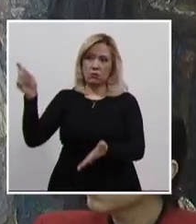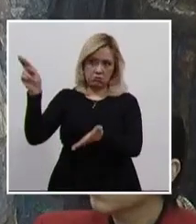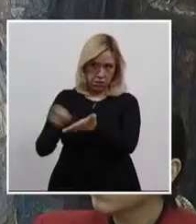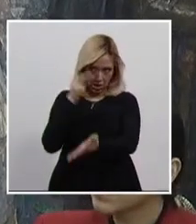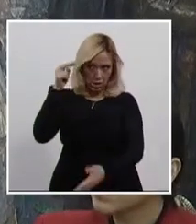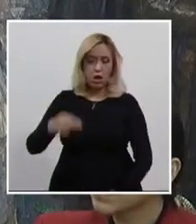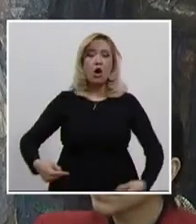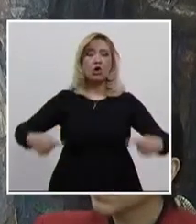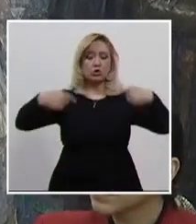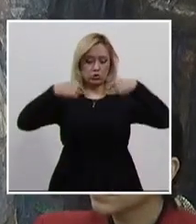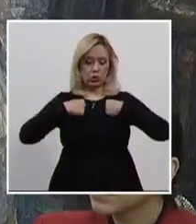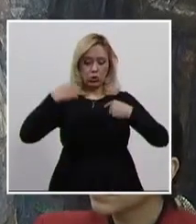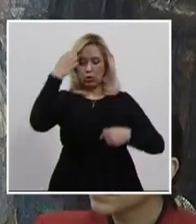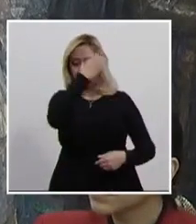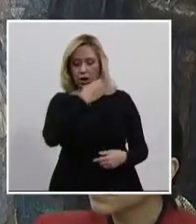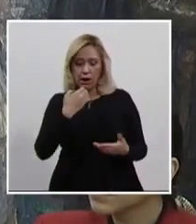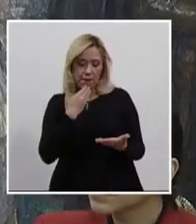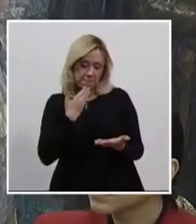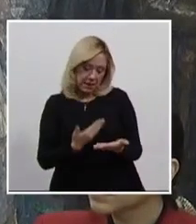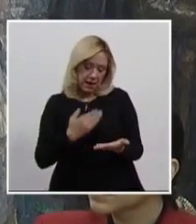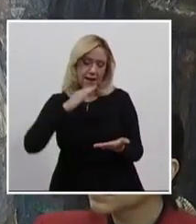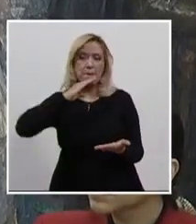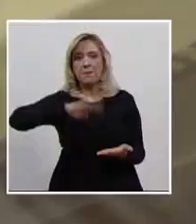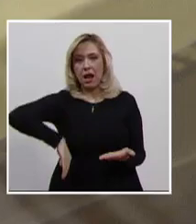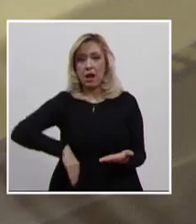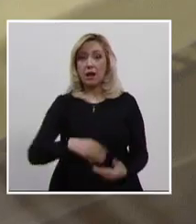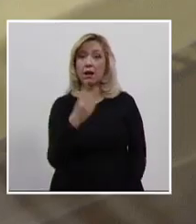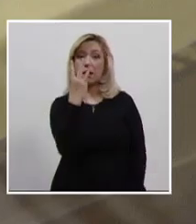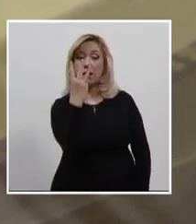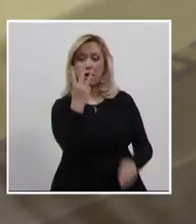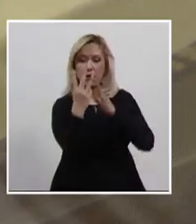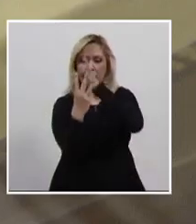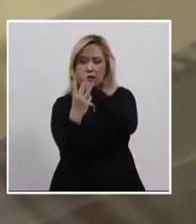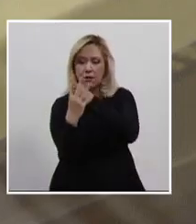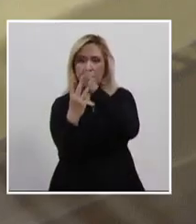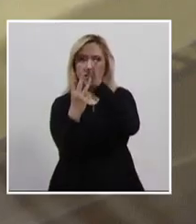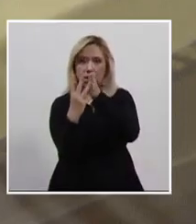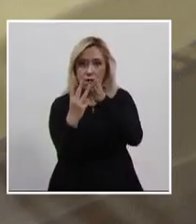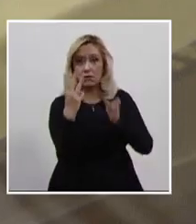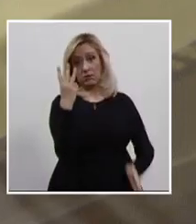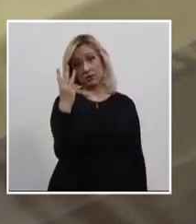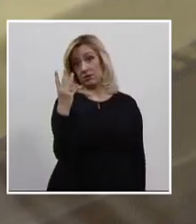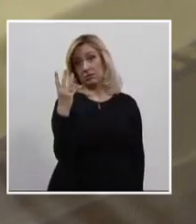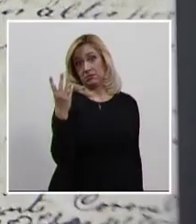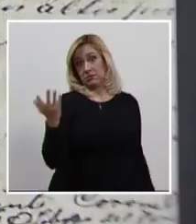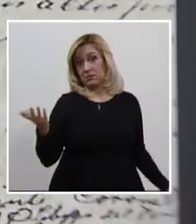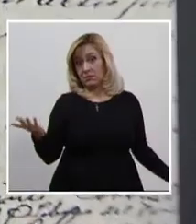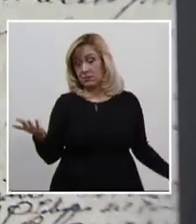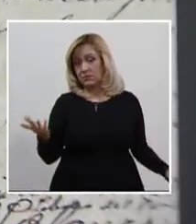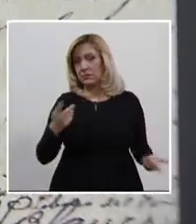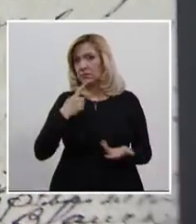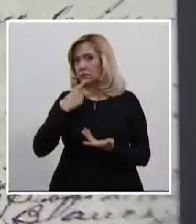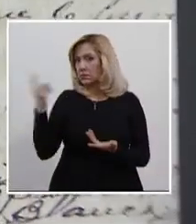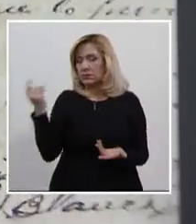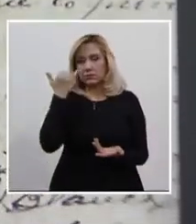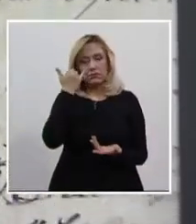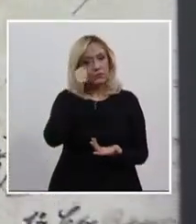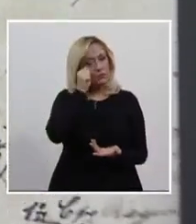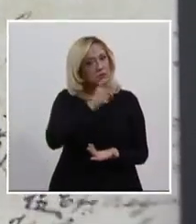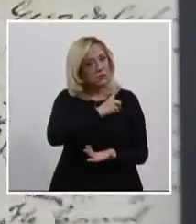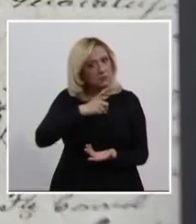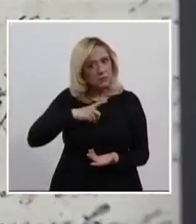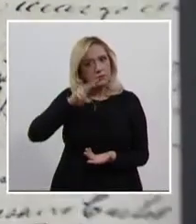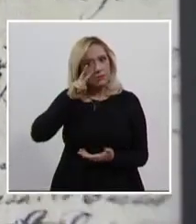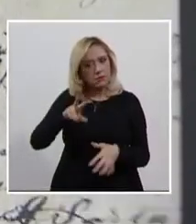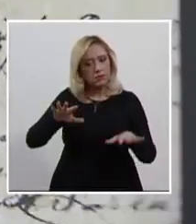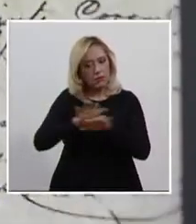revisar si las hiciste bien o las hiciste mal. Silva Mesa añadió que se tienen que seguir viendo todos estos cambios